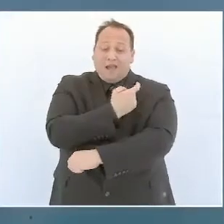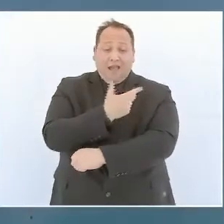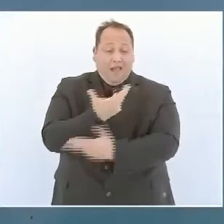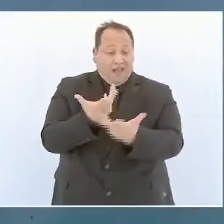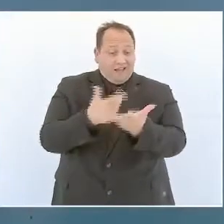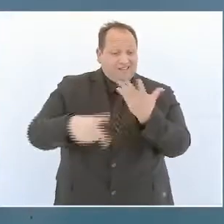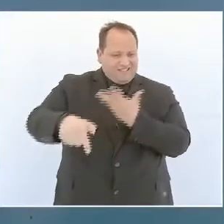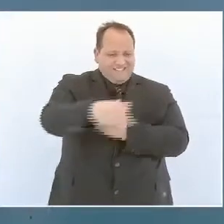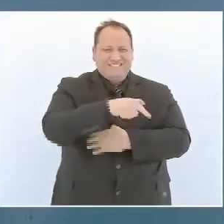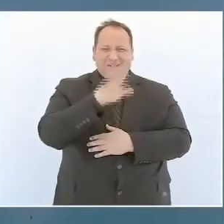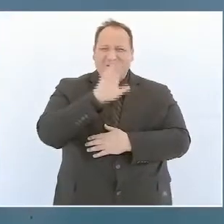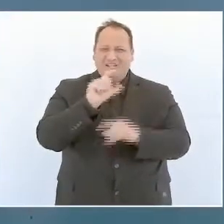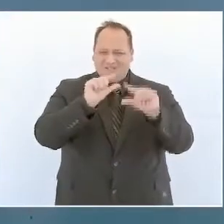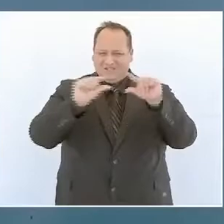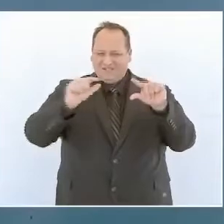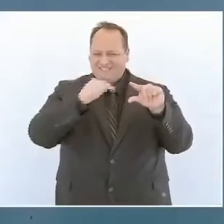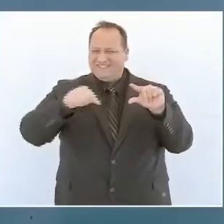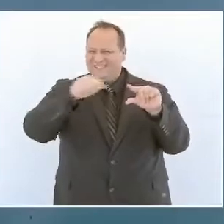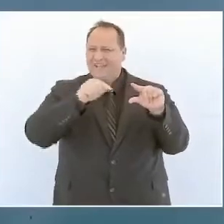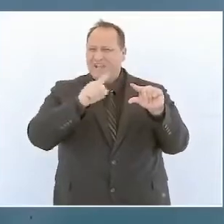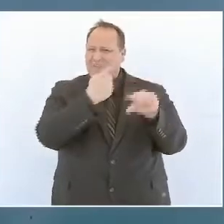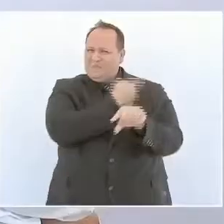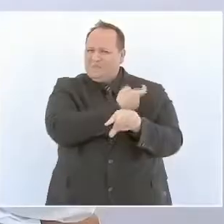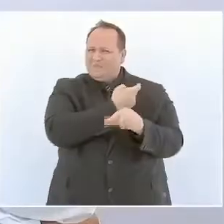aquí en Baja California